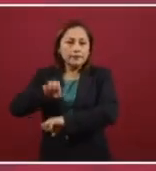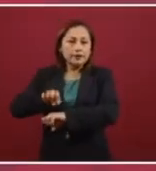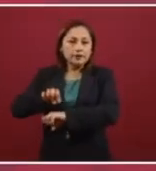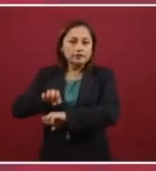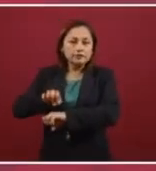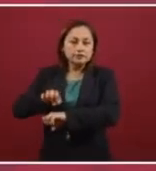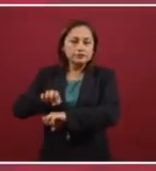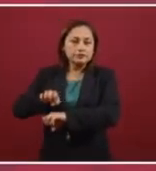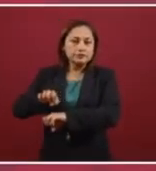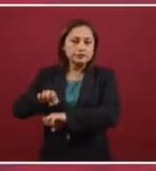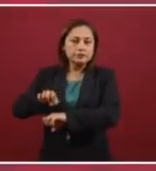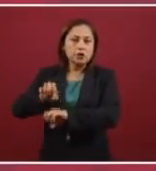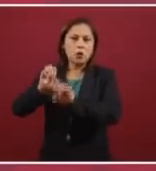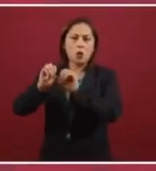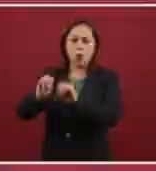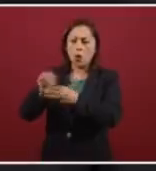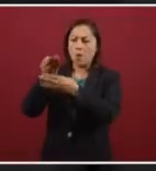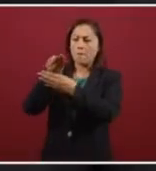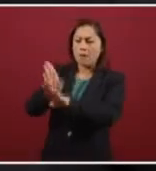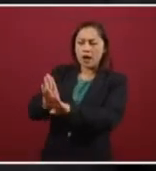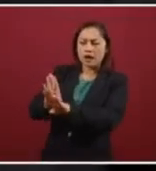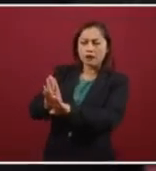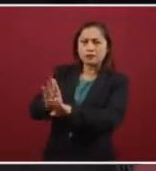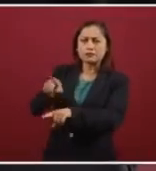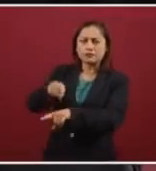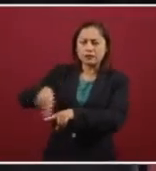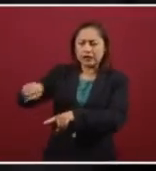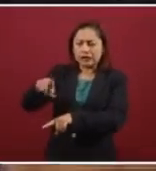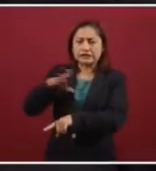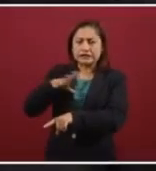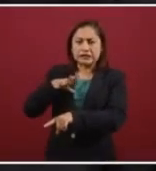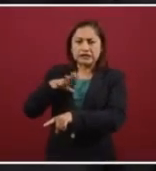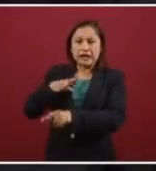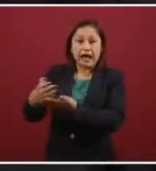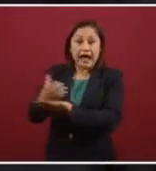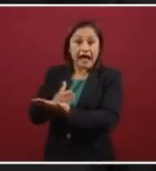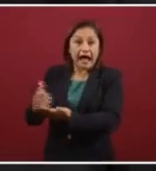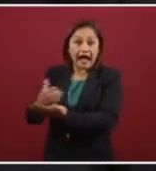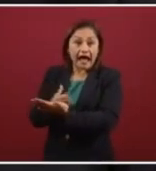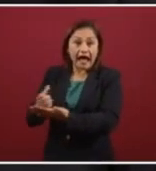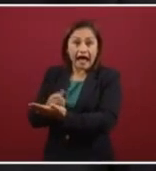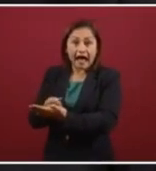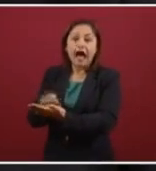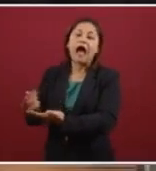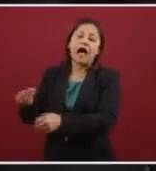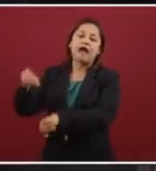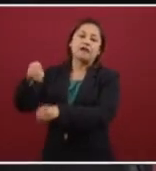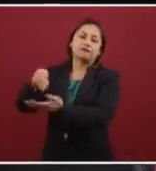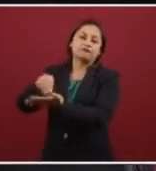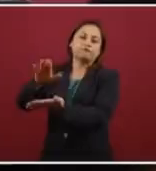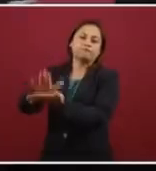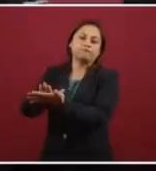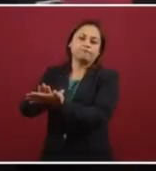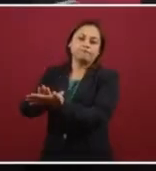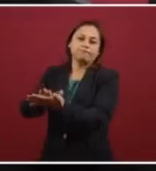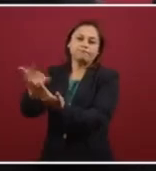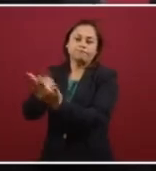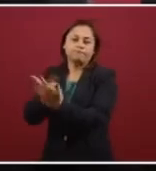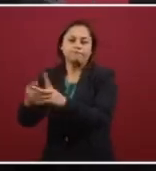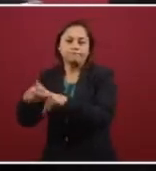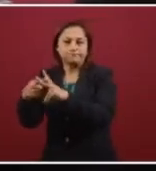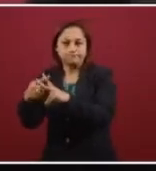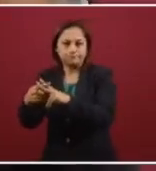de empresas o de bancos tengan muchas ganancias pero que ese dinero